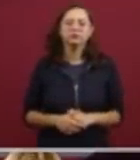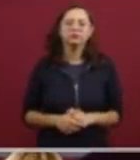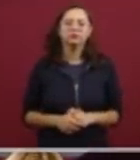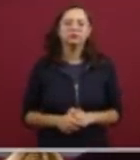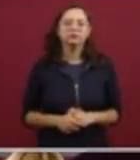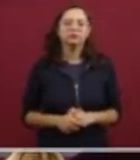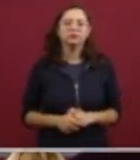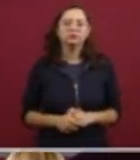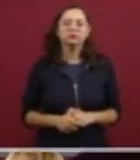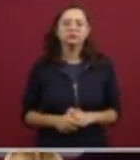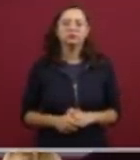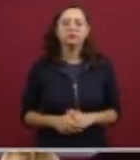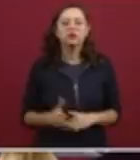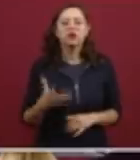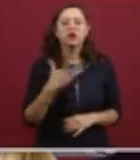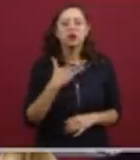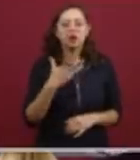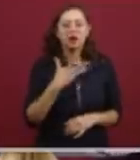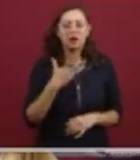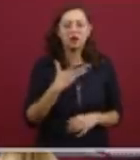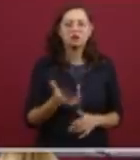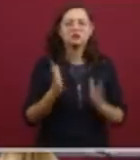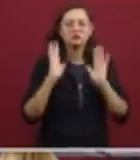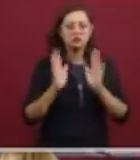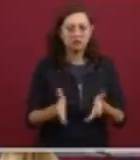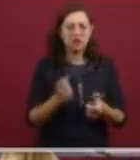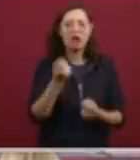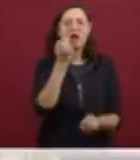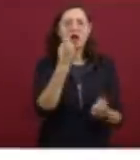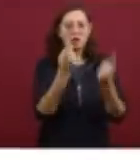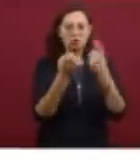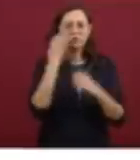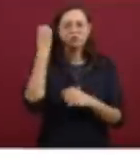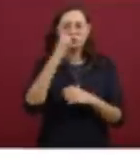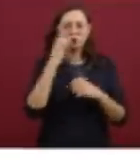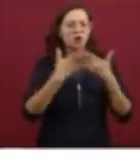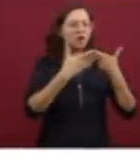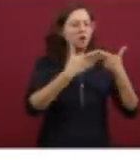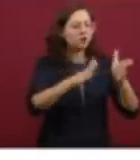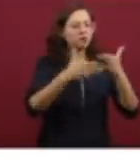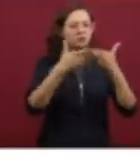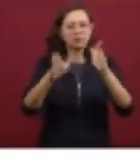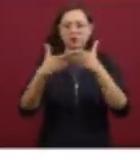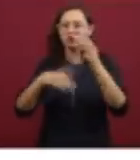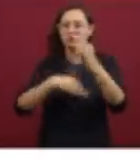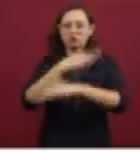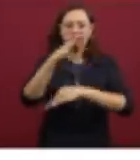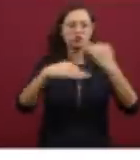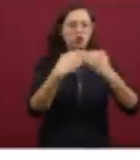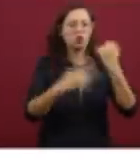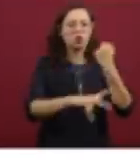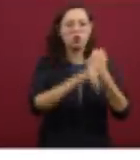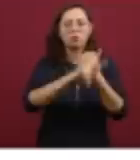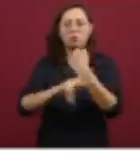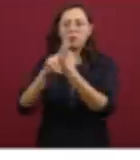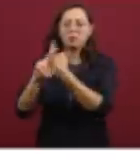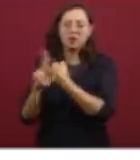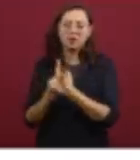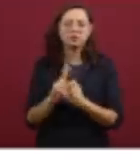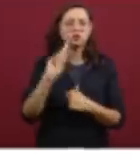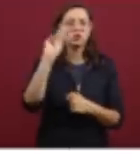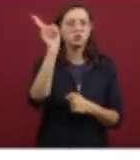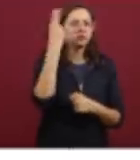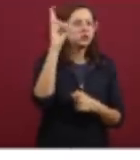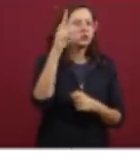Esto es, tenemos ya planteles abiertos en todo el país, tenemos una o más, uno más planteles